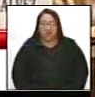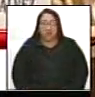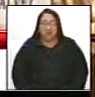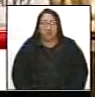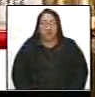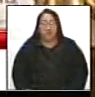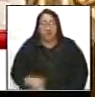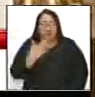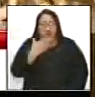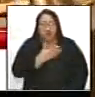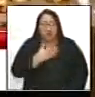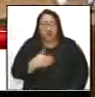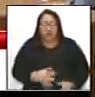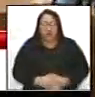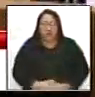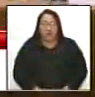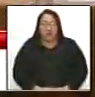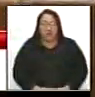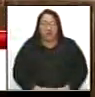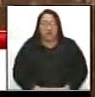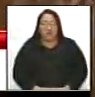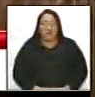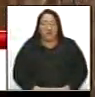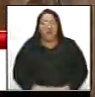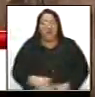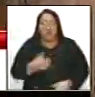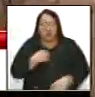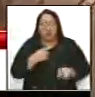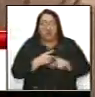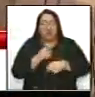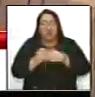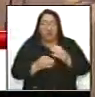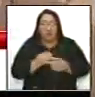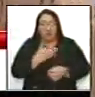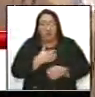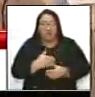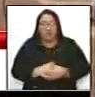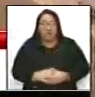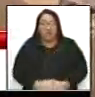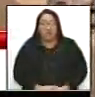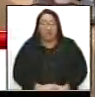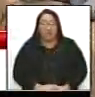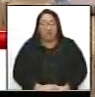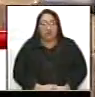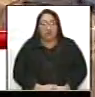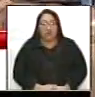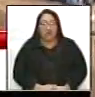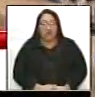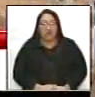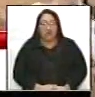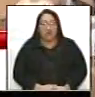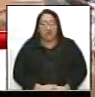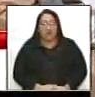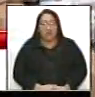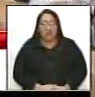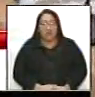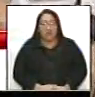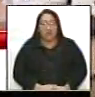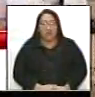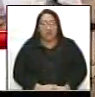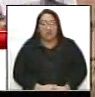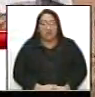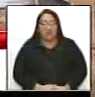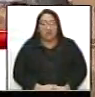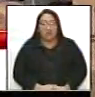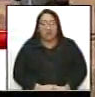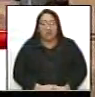Gracias, presidente. Yo también quiero referirme, señor presidente, a una denuncia por un diario que también han tocado los dos temas las colegas